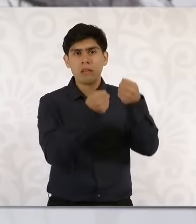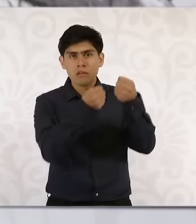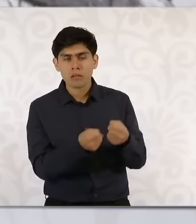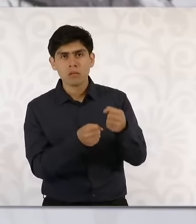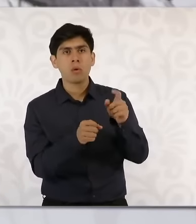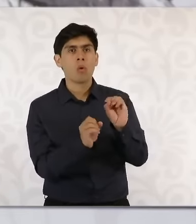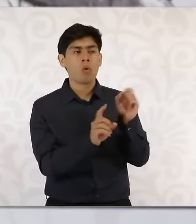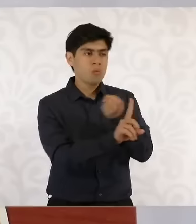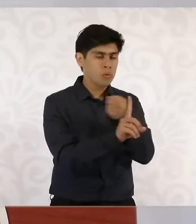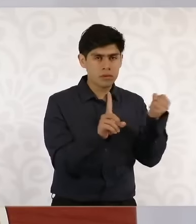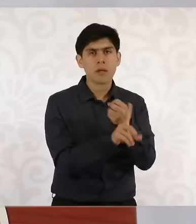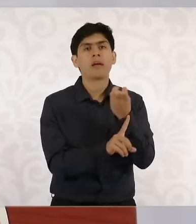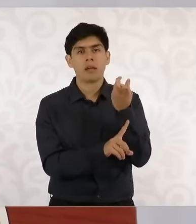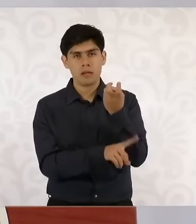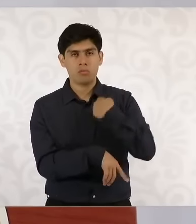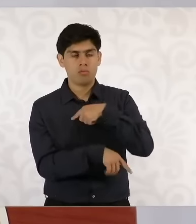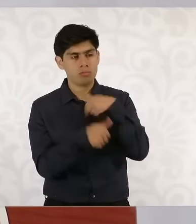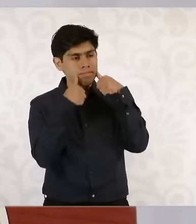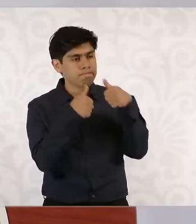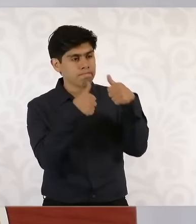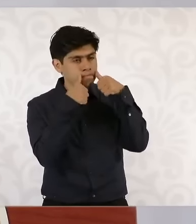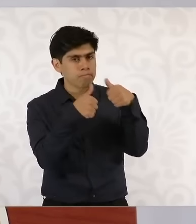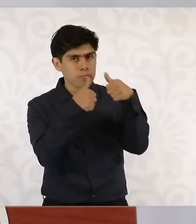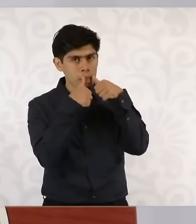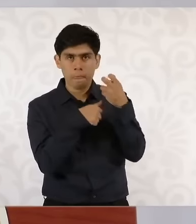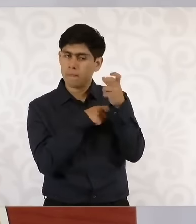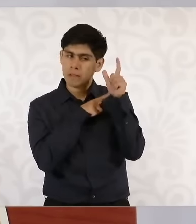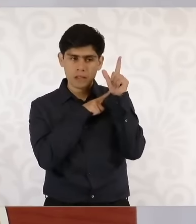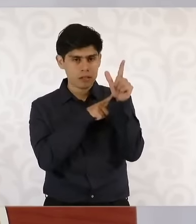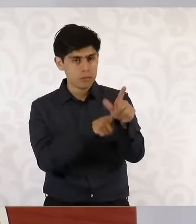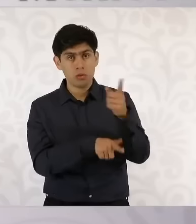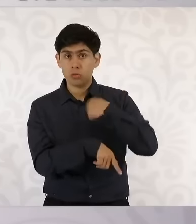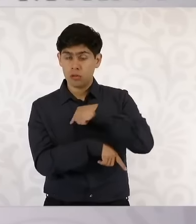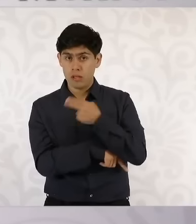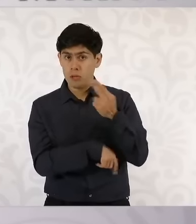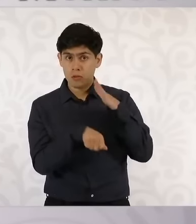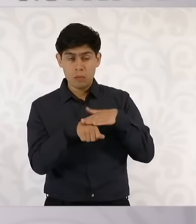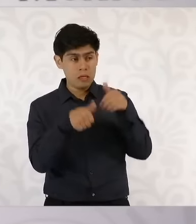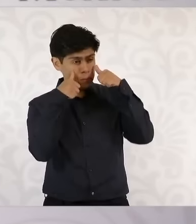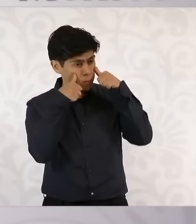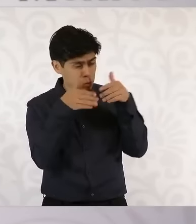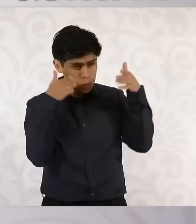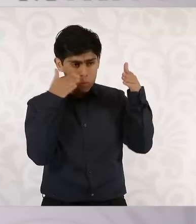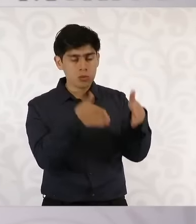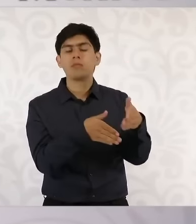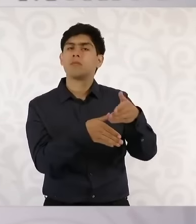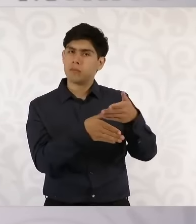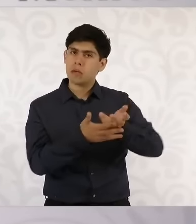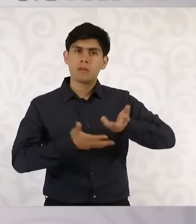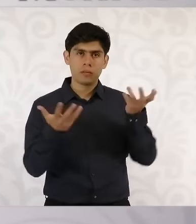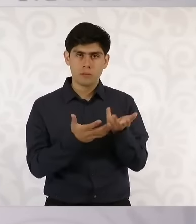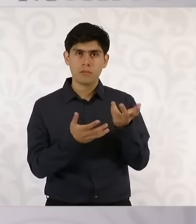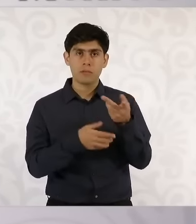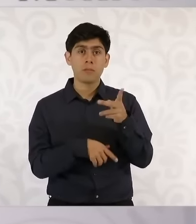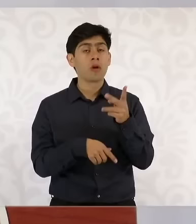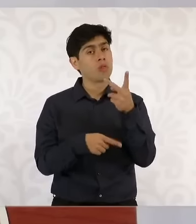se tiene que atender como lo venimos atendiendo, y si tenemos que dedicarle más, le vamos a dedicar más. Pero son las dos, la atención a